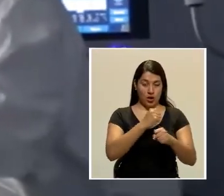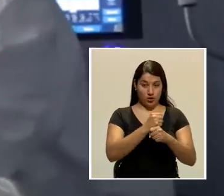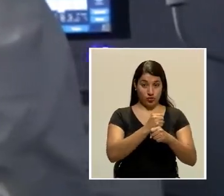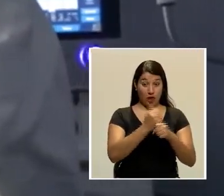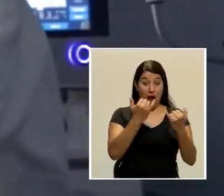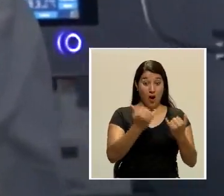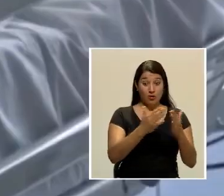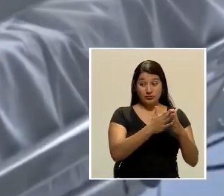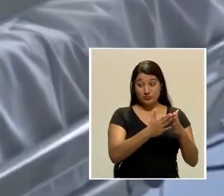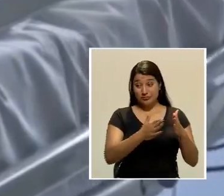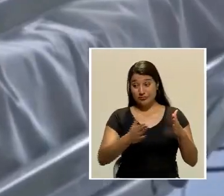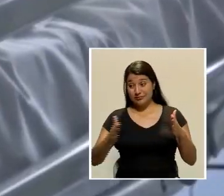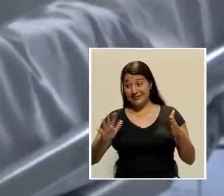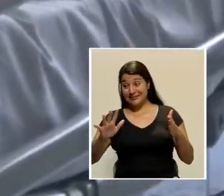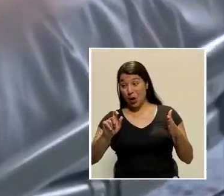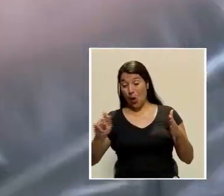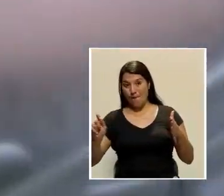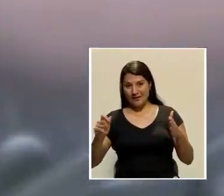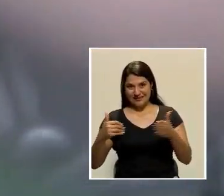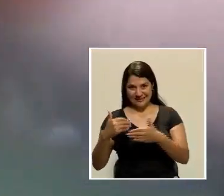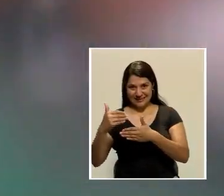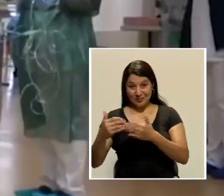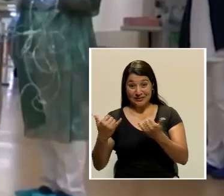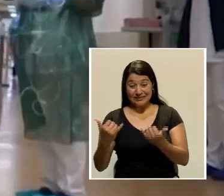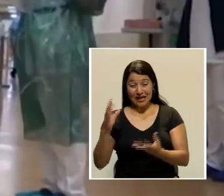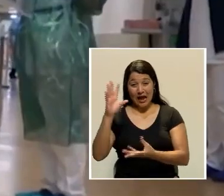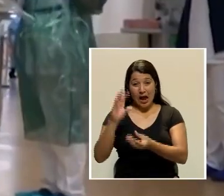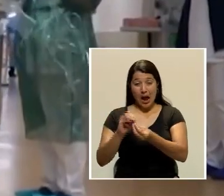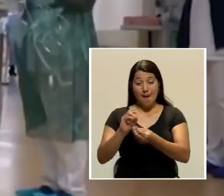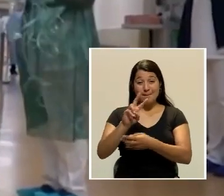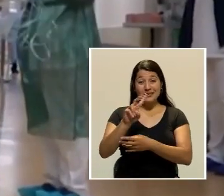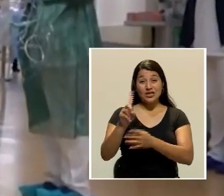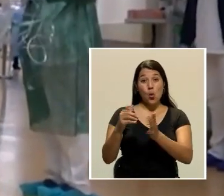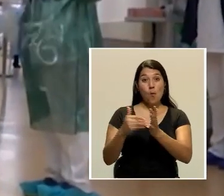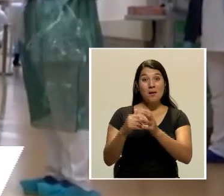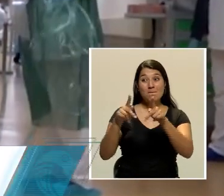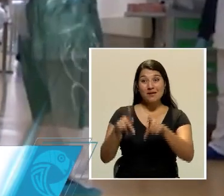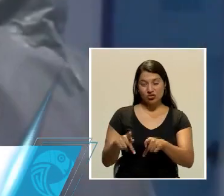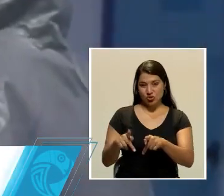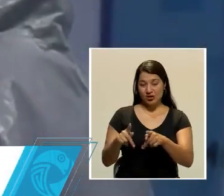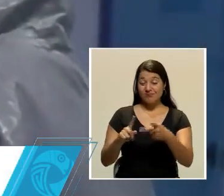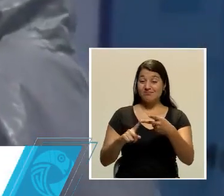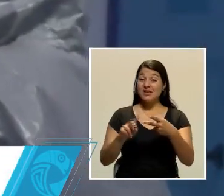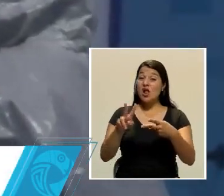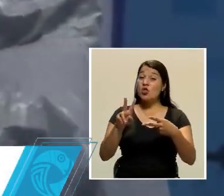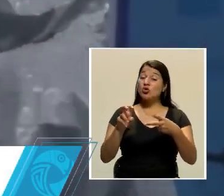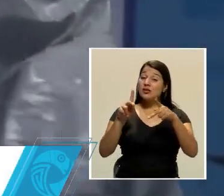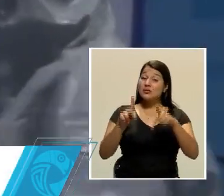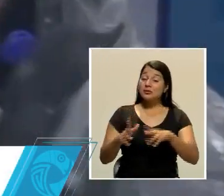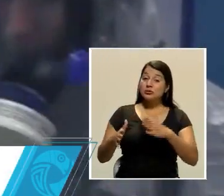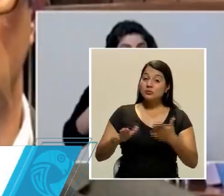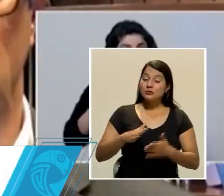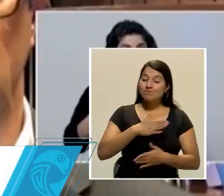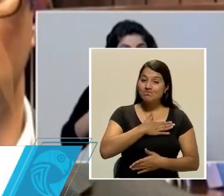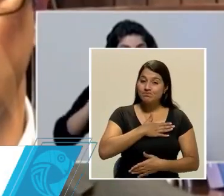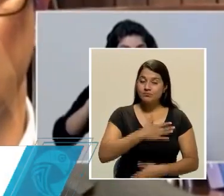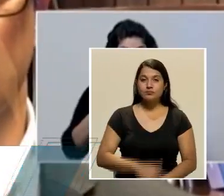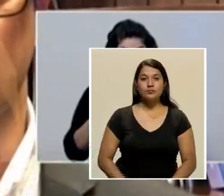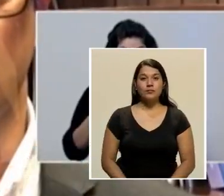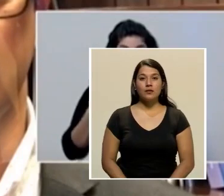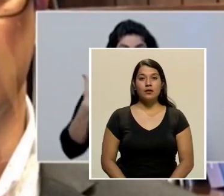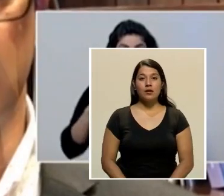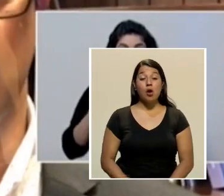El pasado 6 de marzo, Costa Rica reportó el primer caso de coronavirus en territorio nacional. Se trató de una mujer estadounidense